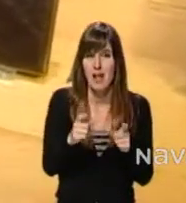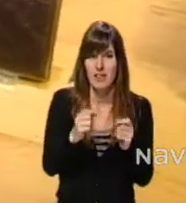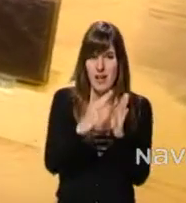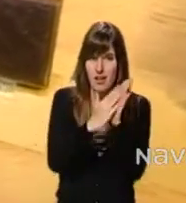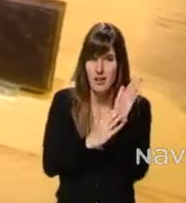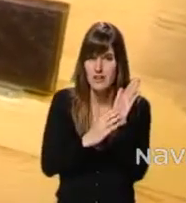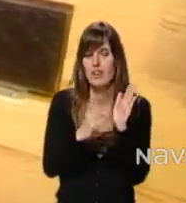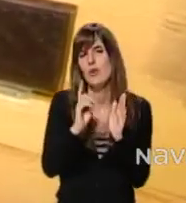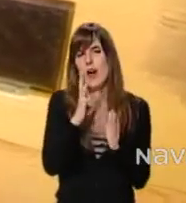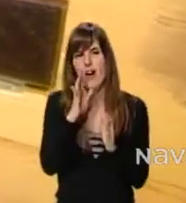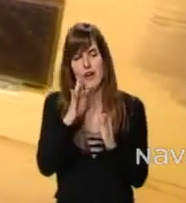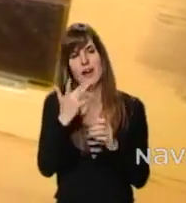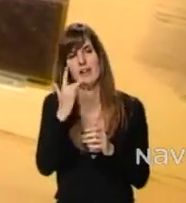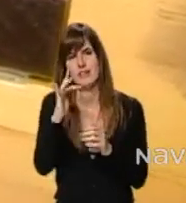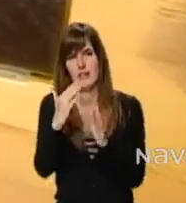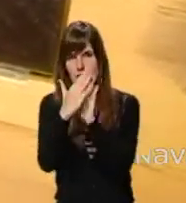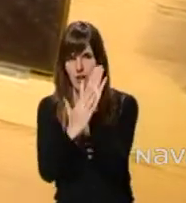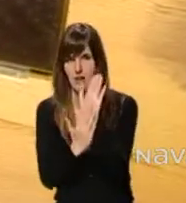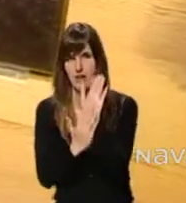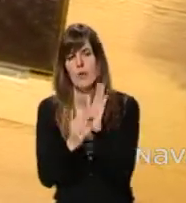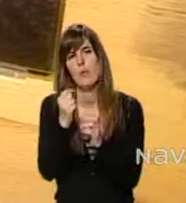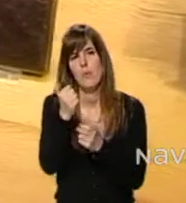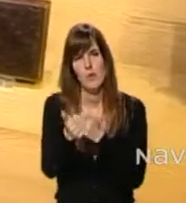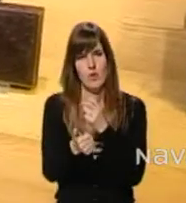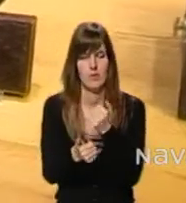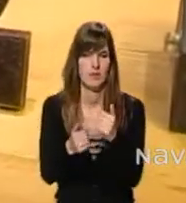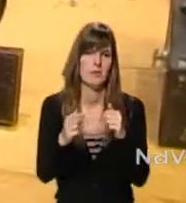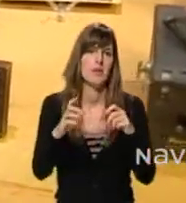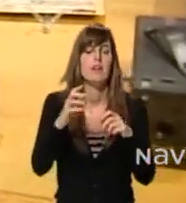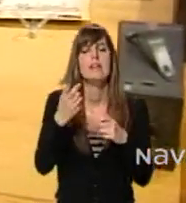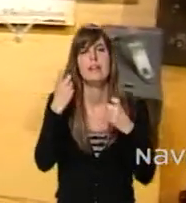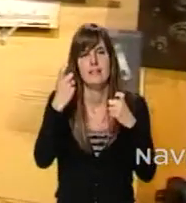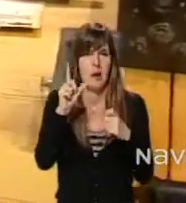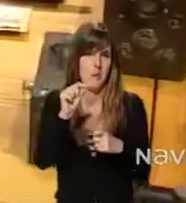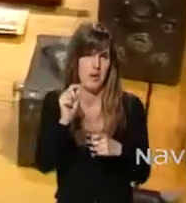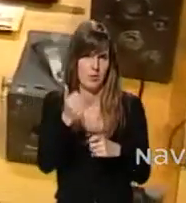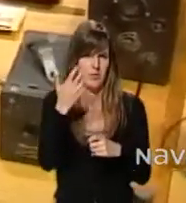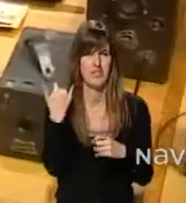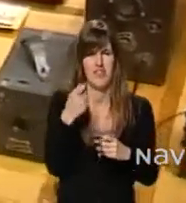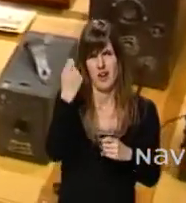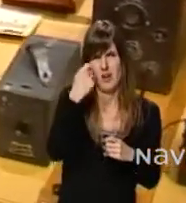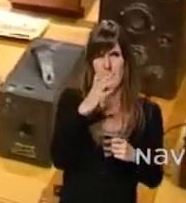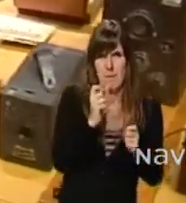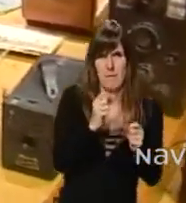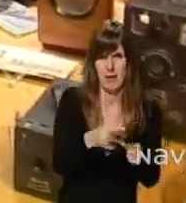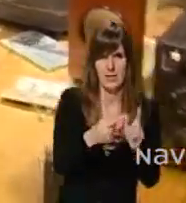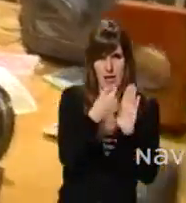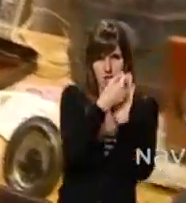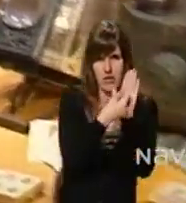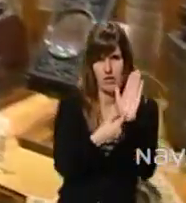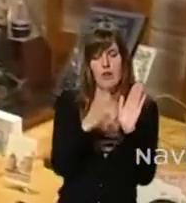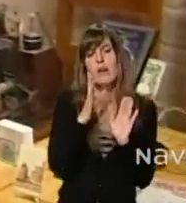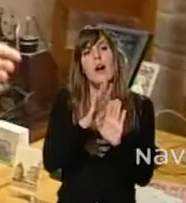cristales. Sobre todo la industria, y no olvidemos que esto es una industria, intenta abaratar costes, entonces ya lo conseguimos, y abaratando más y llegando